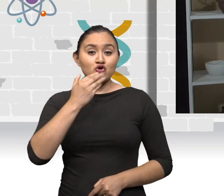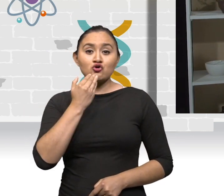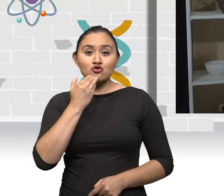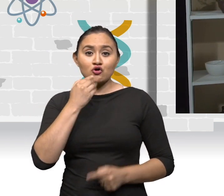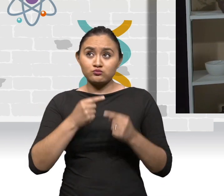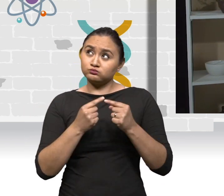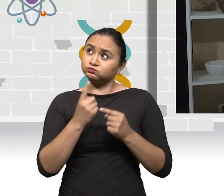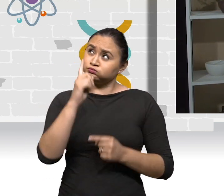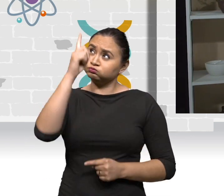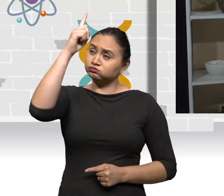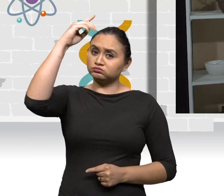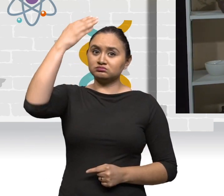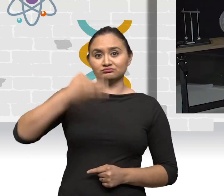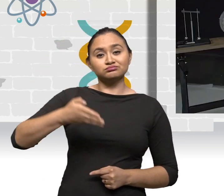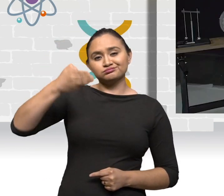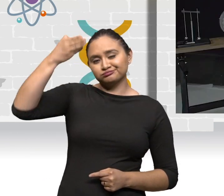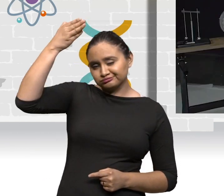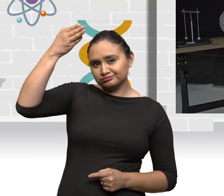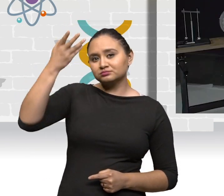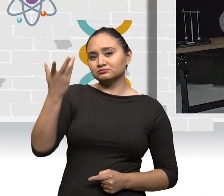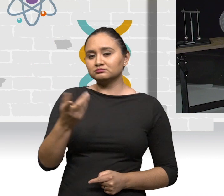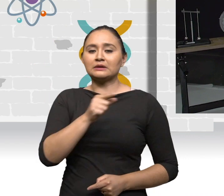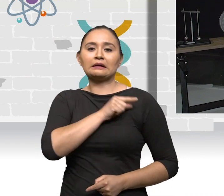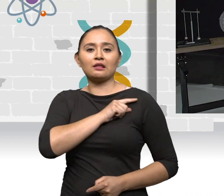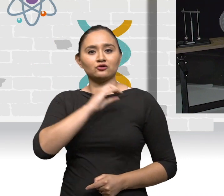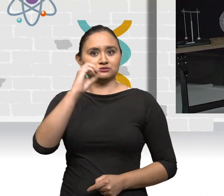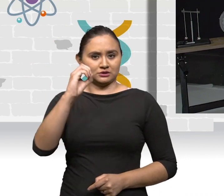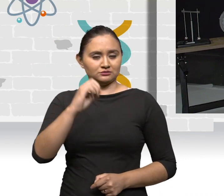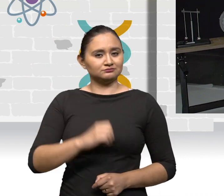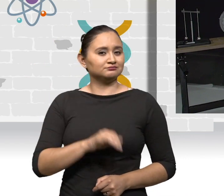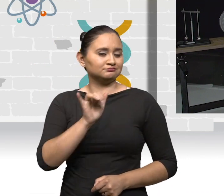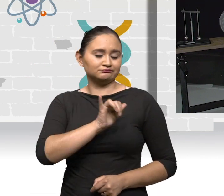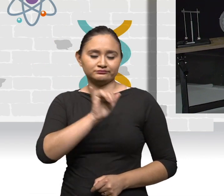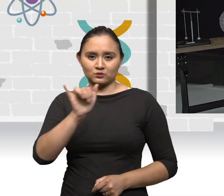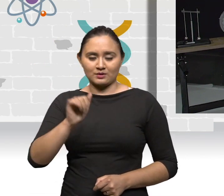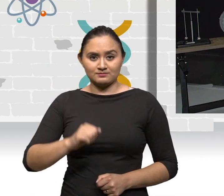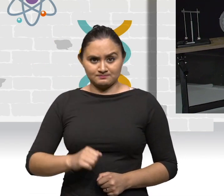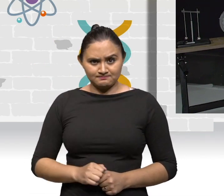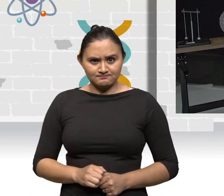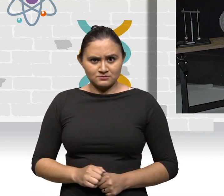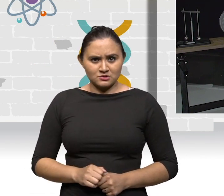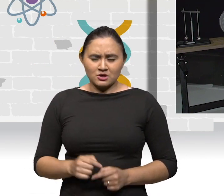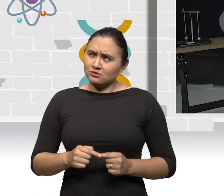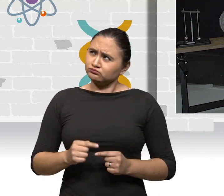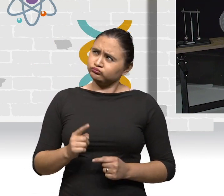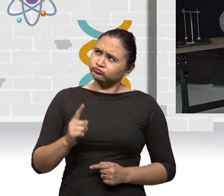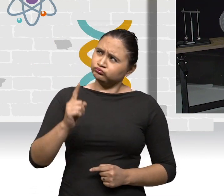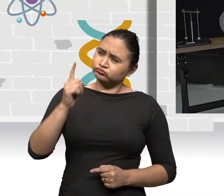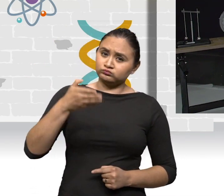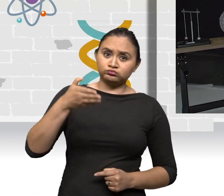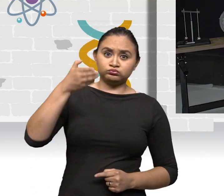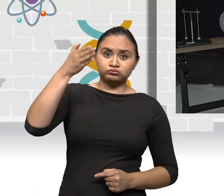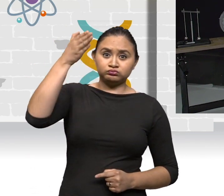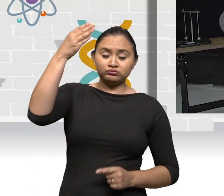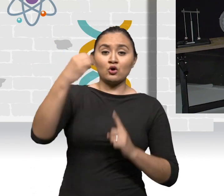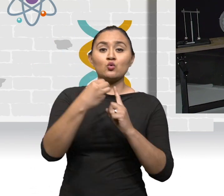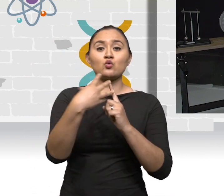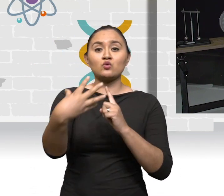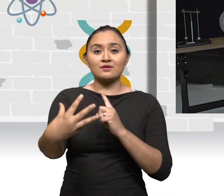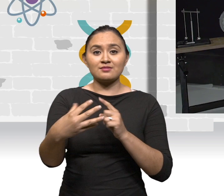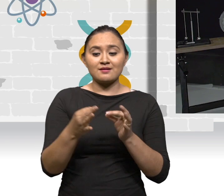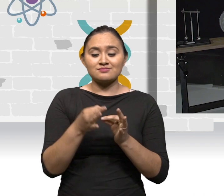altura máxima también será 0. Dado que la altura máxima es una longitud, su unidad de medida en el